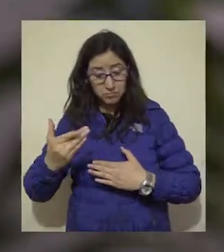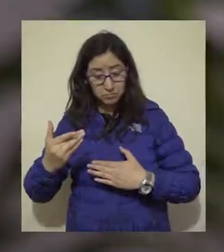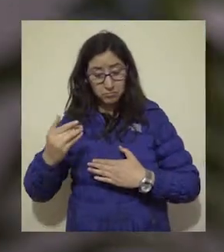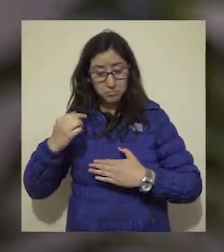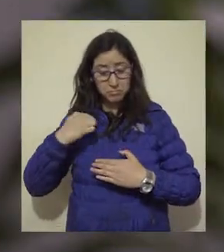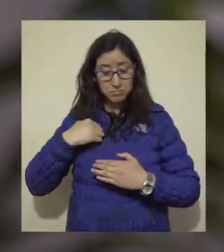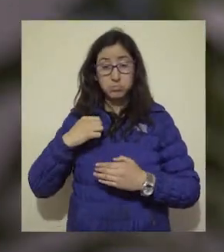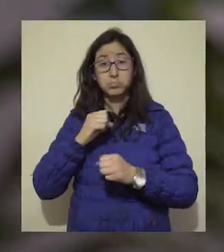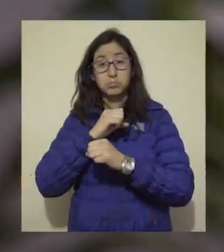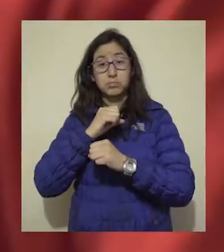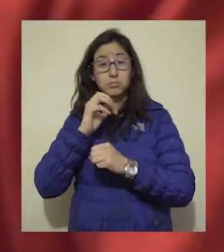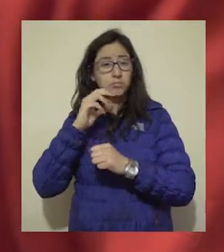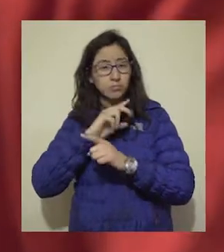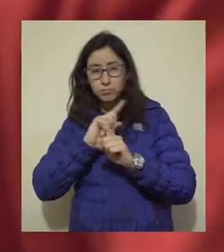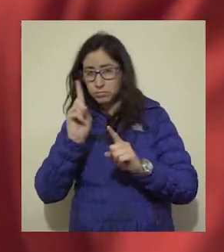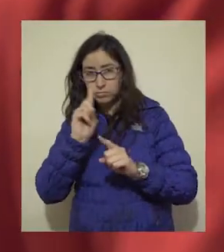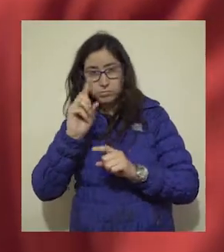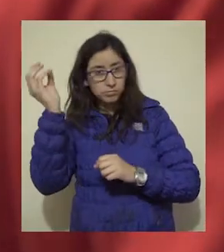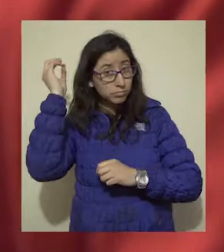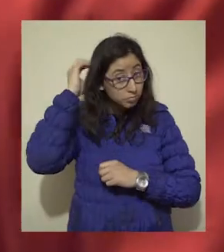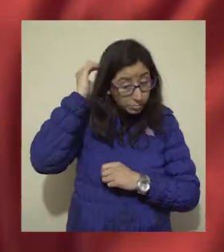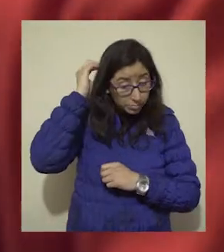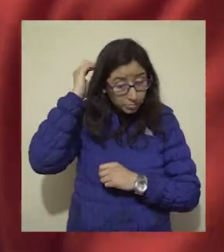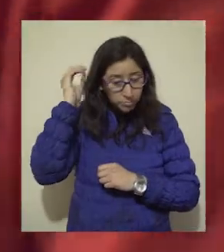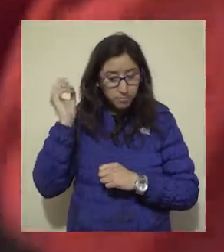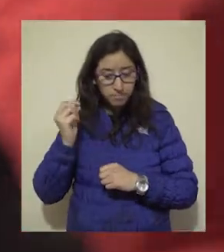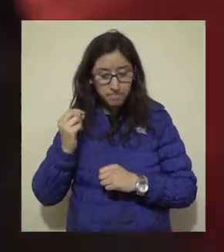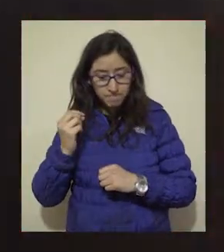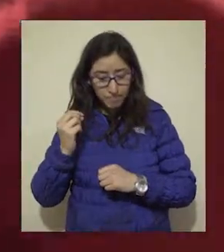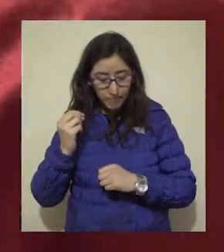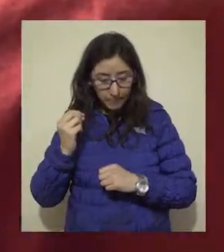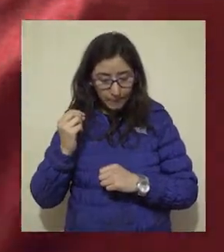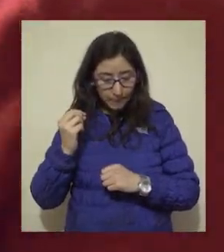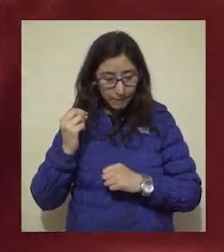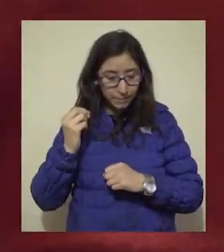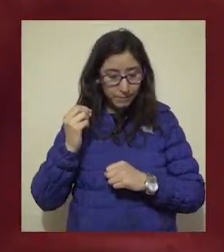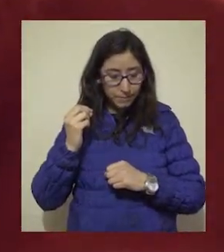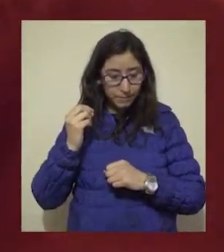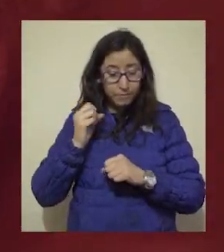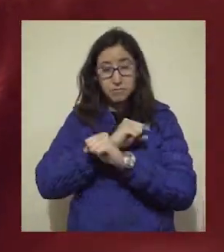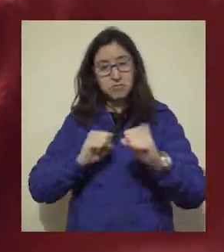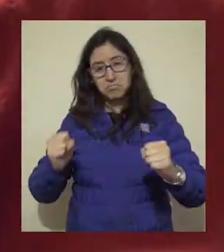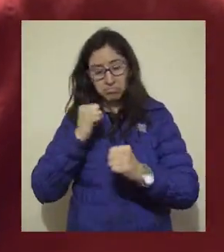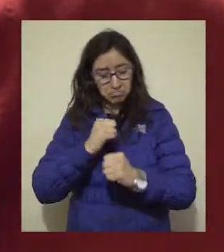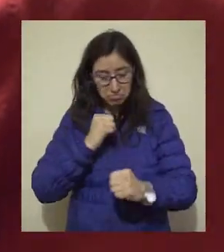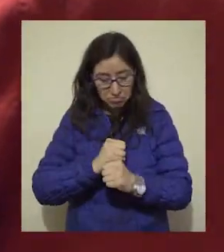porque si yo no hubiera adquirido los procesadores, los implantes cocleares que tengo,